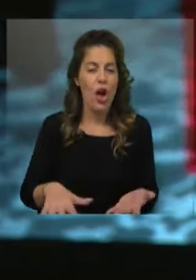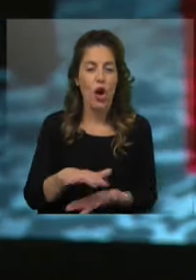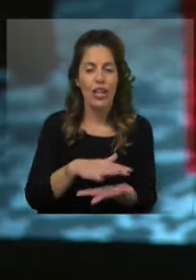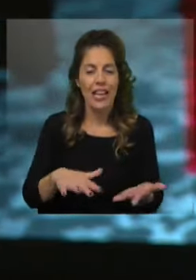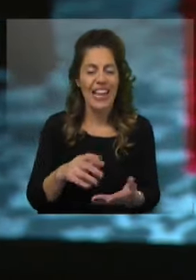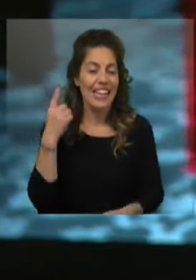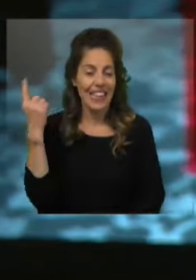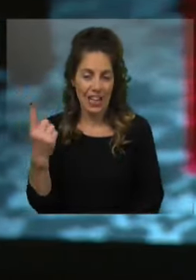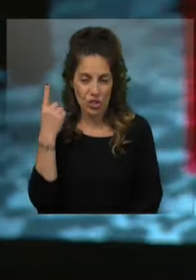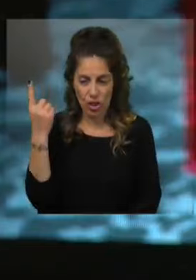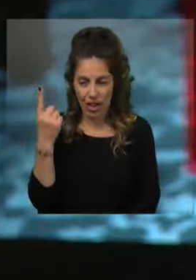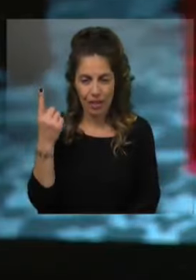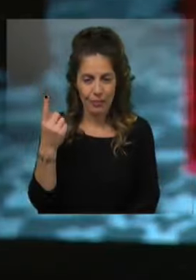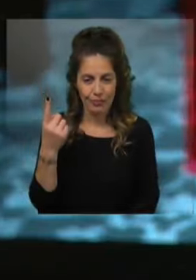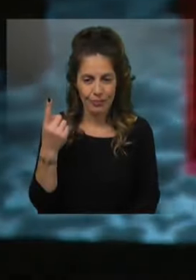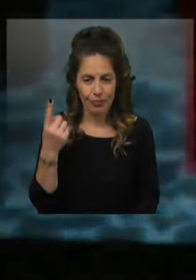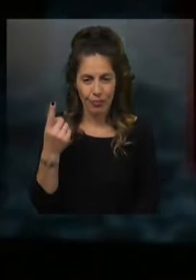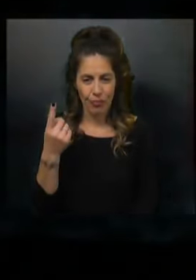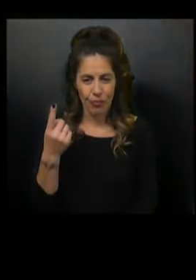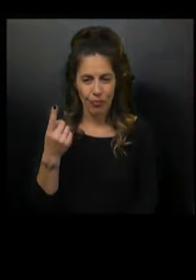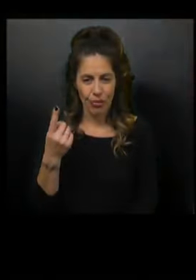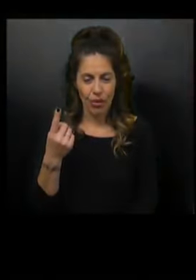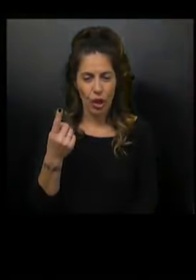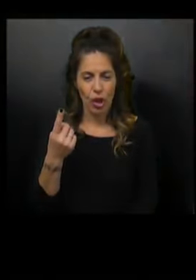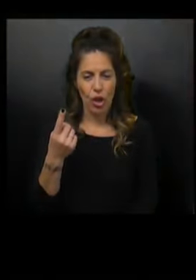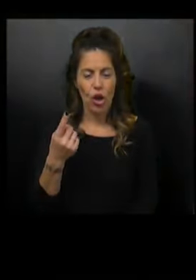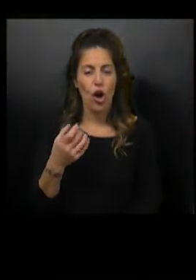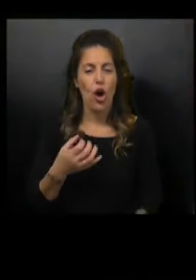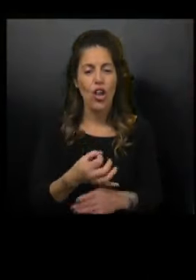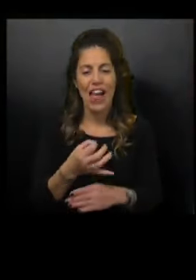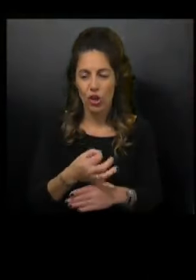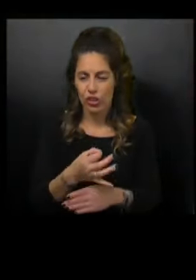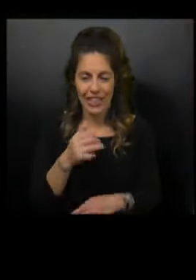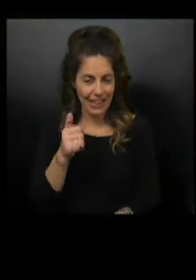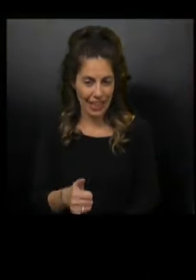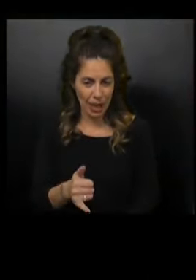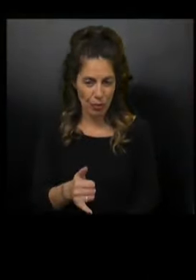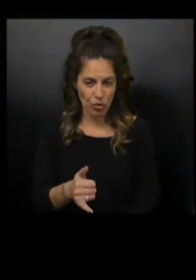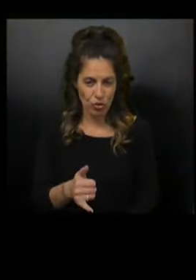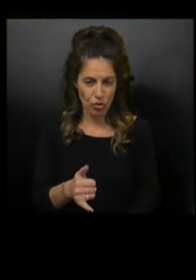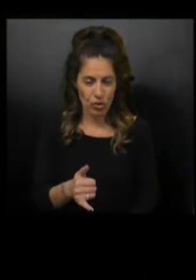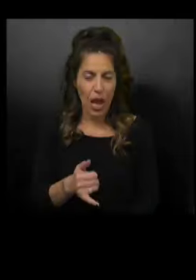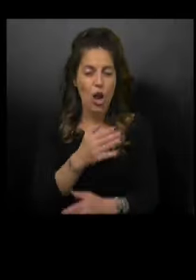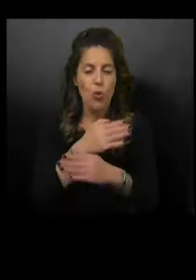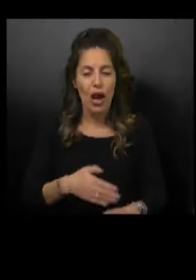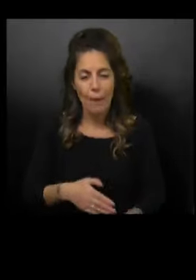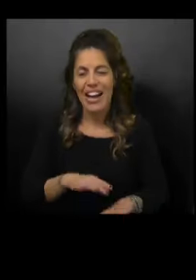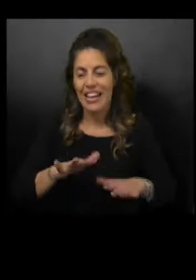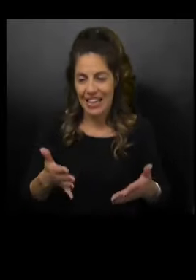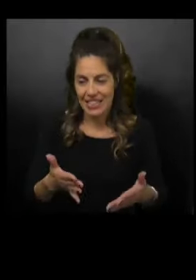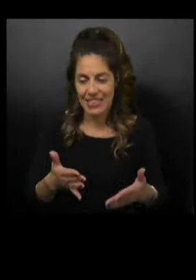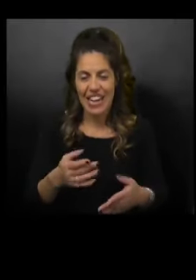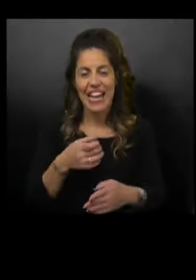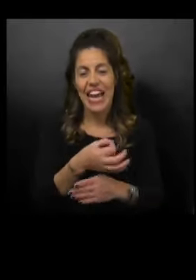internacional es con la doctrina que tenemos nosotros o sea parte del nunca más tiene que ser parte de qué